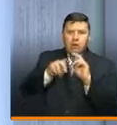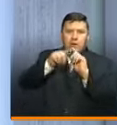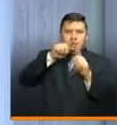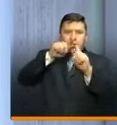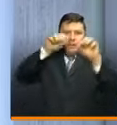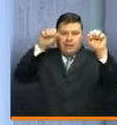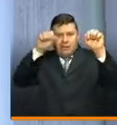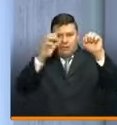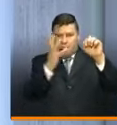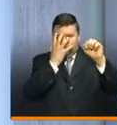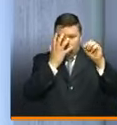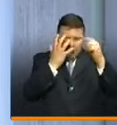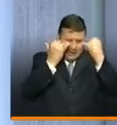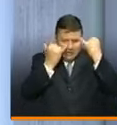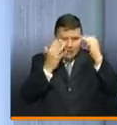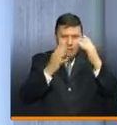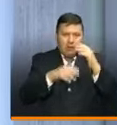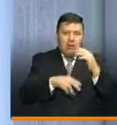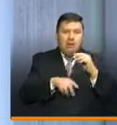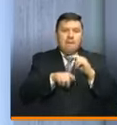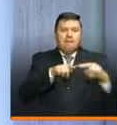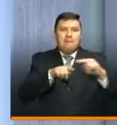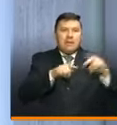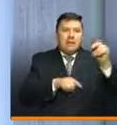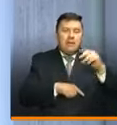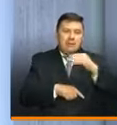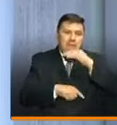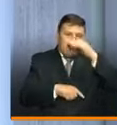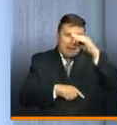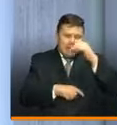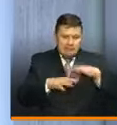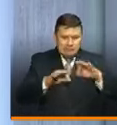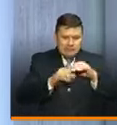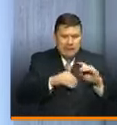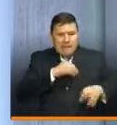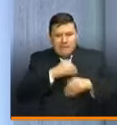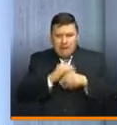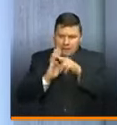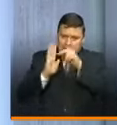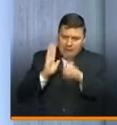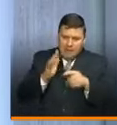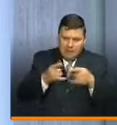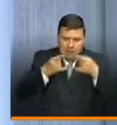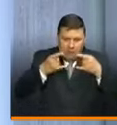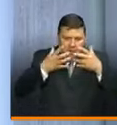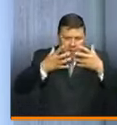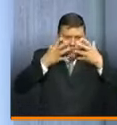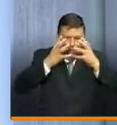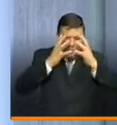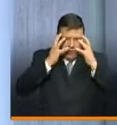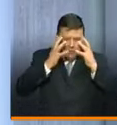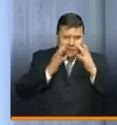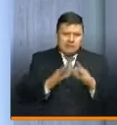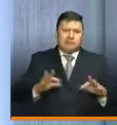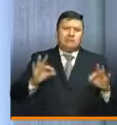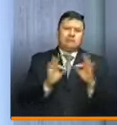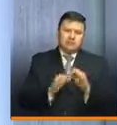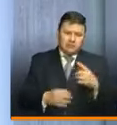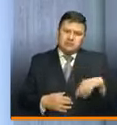usar los medios de transporte, el Metro de Medellín, con unas protecciones adicionales, recordando que nosotros